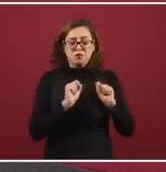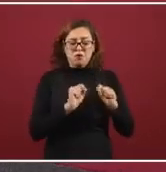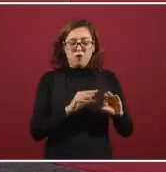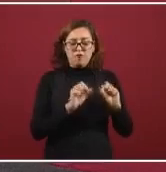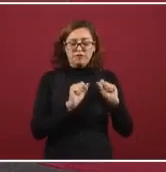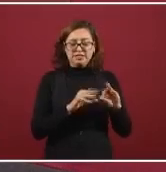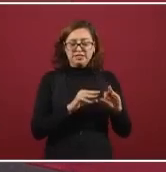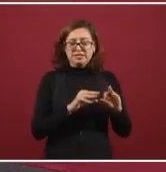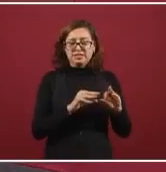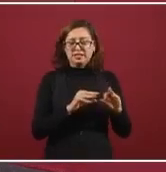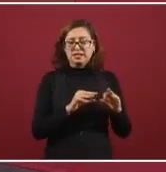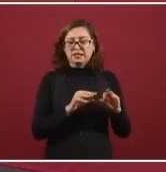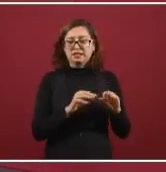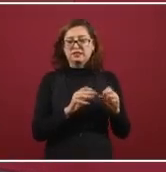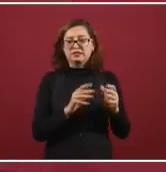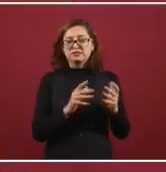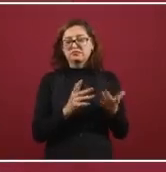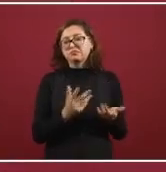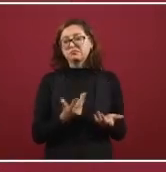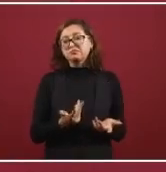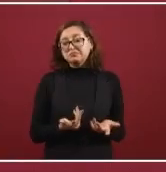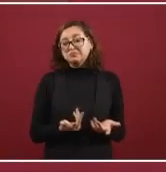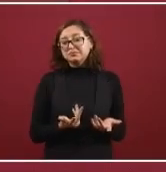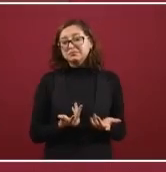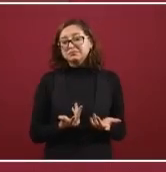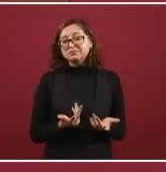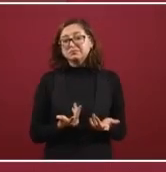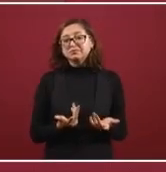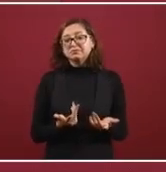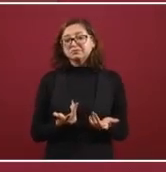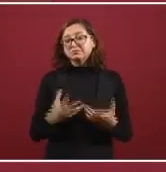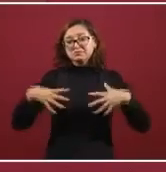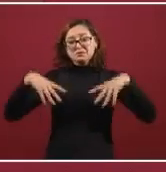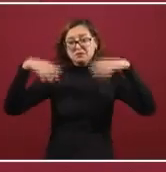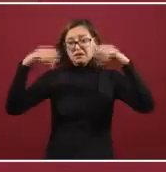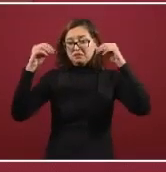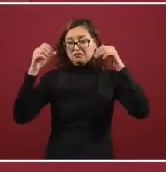y la atención en Palacio